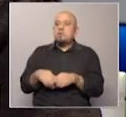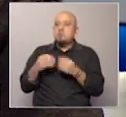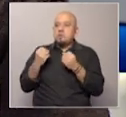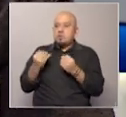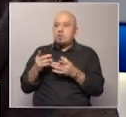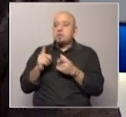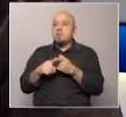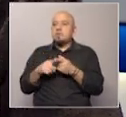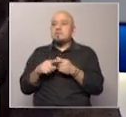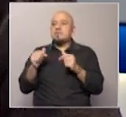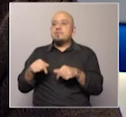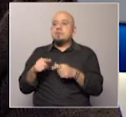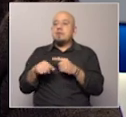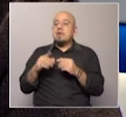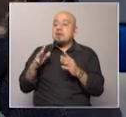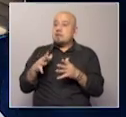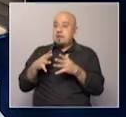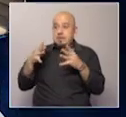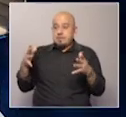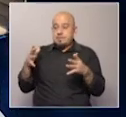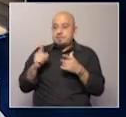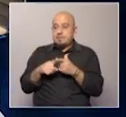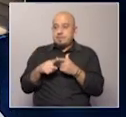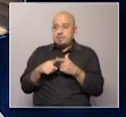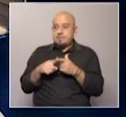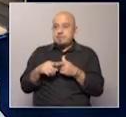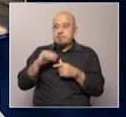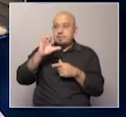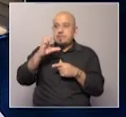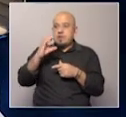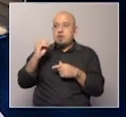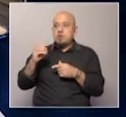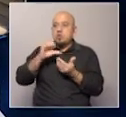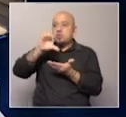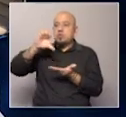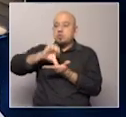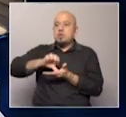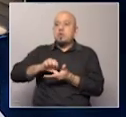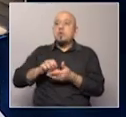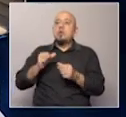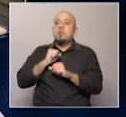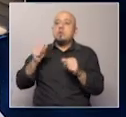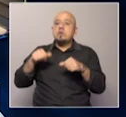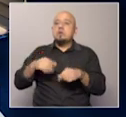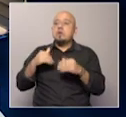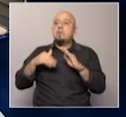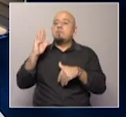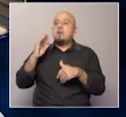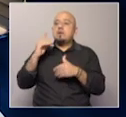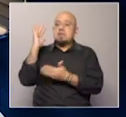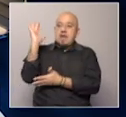cada uno de estos dos grandes ejes es enorme ecociudad pueden ser techos verdes ecociudades plantar más árboles